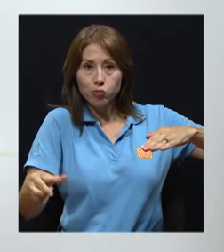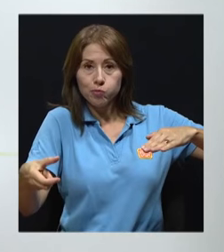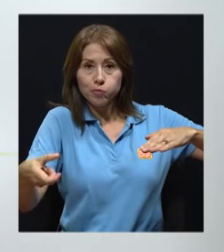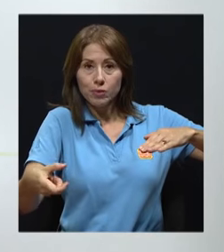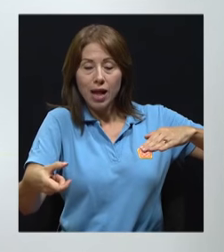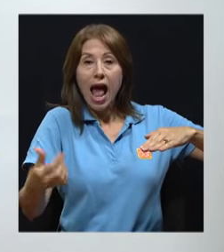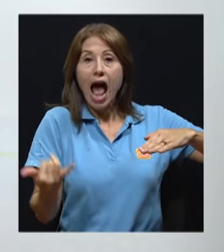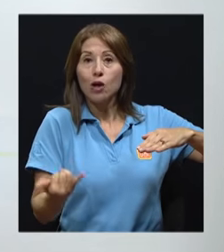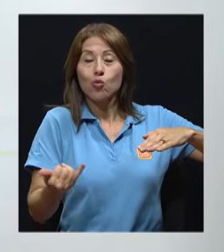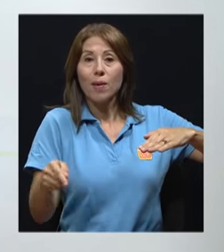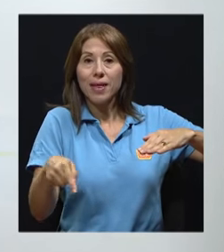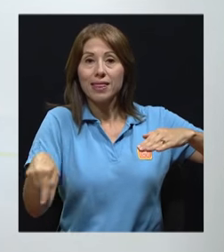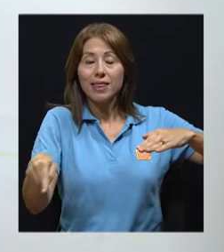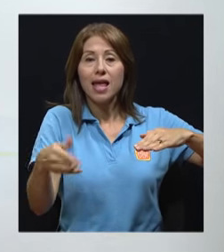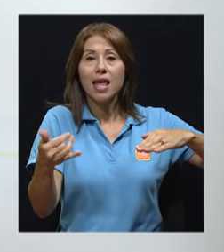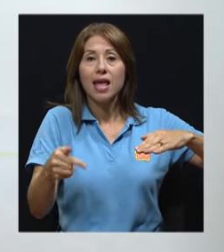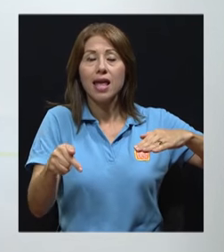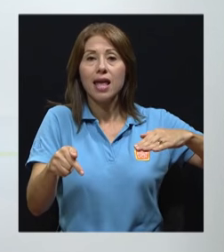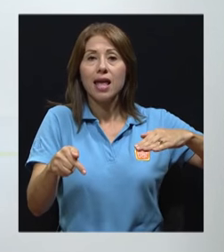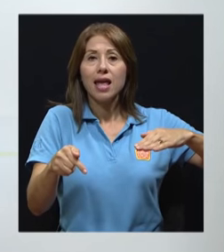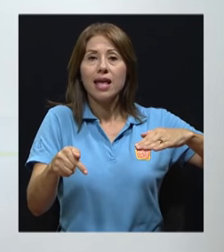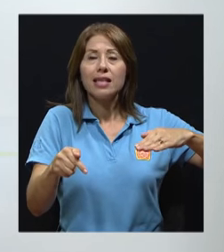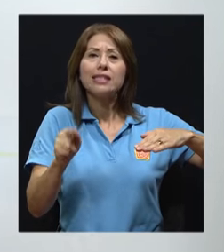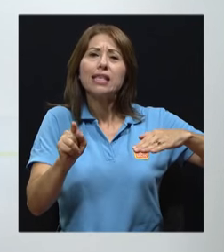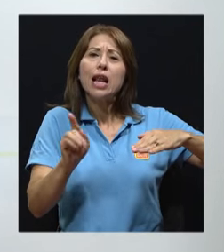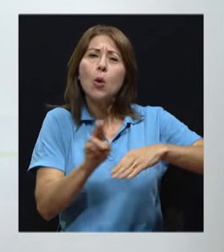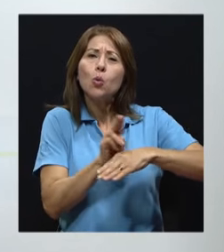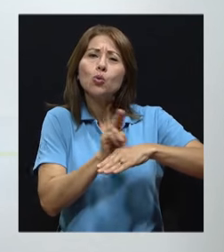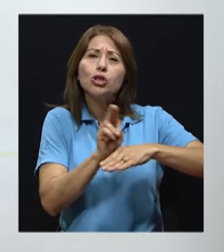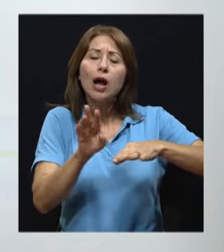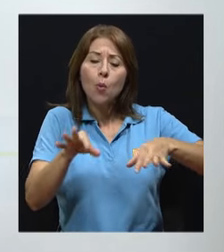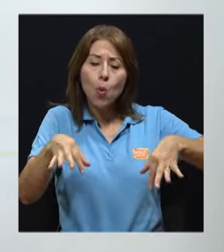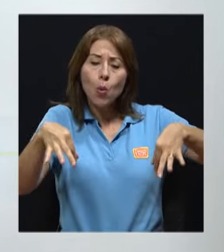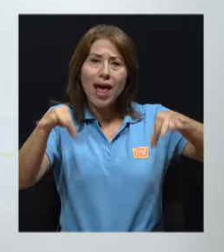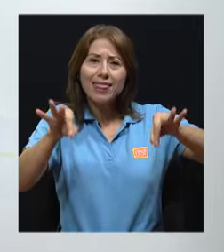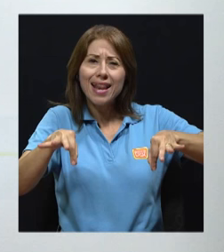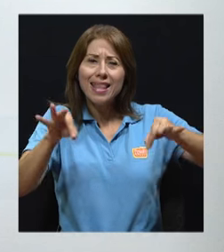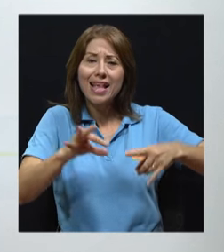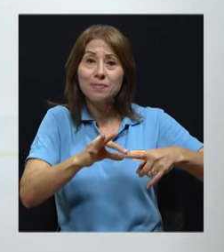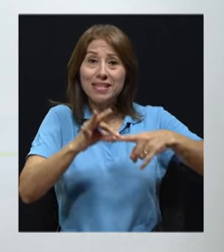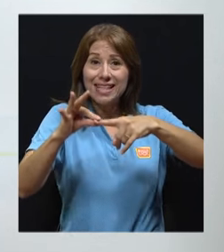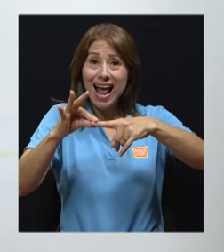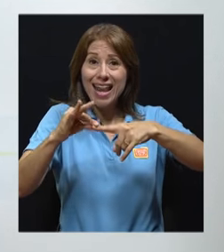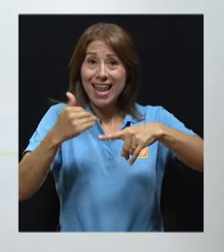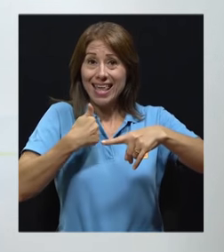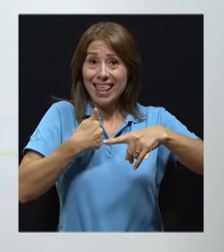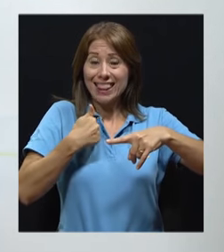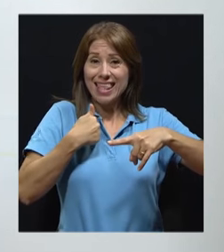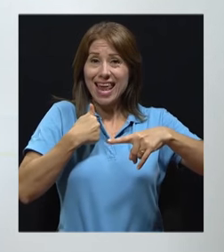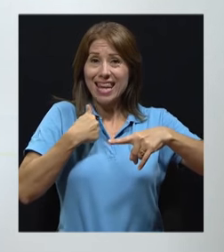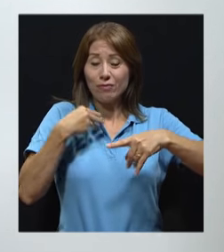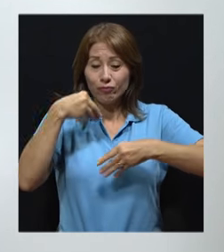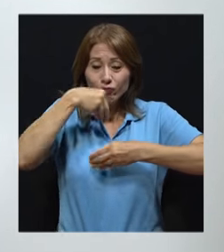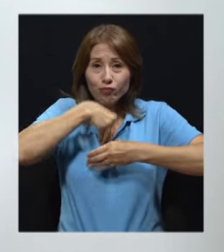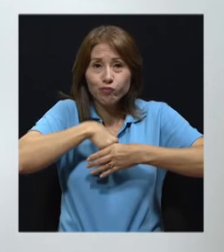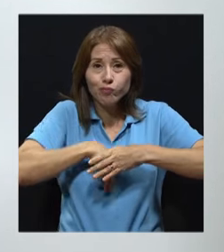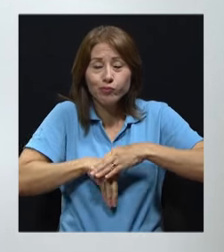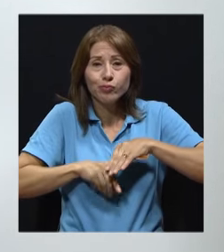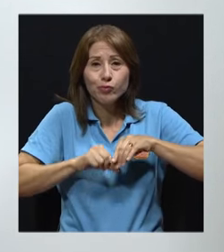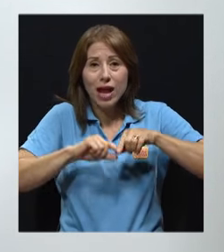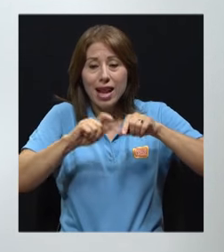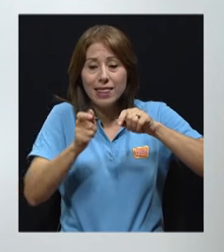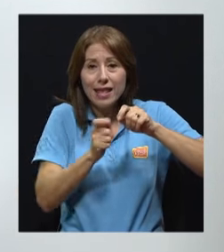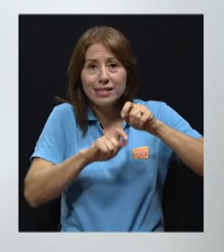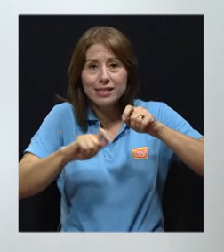en el resonador al cual actualmente se le pone eh una telita